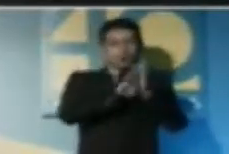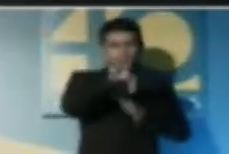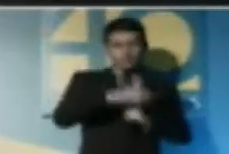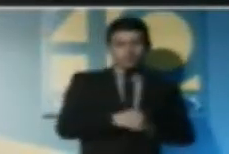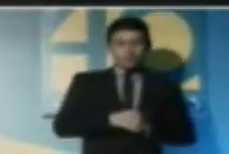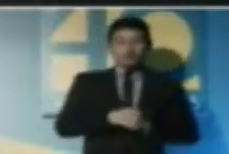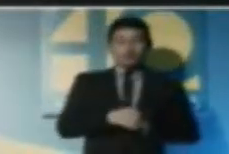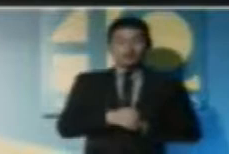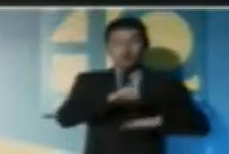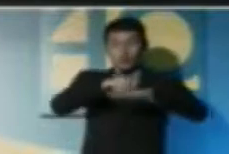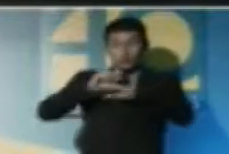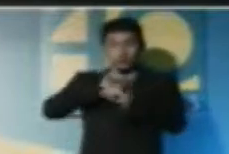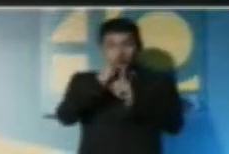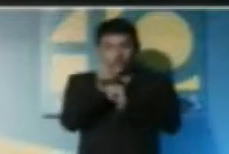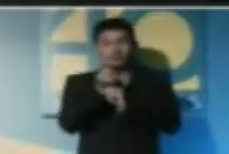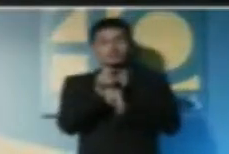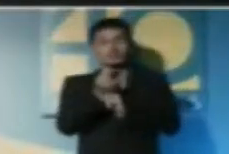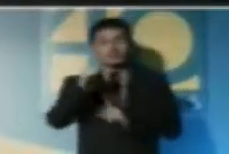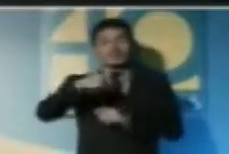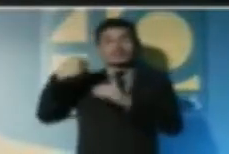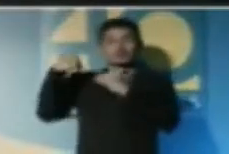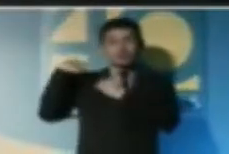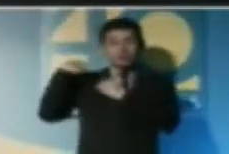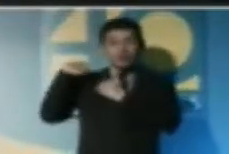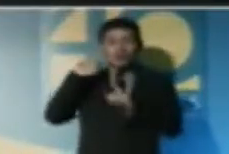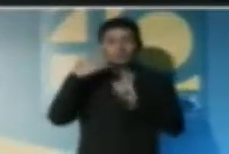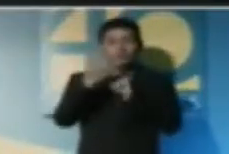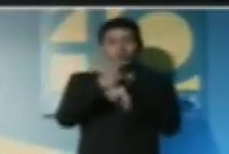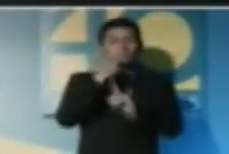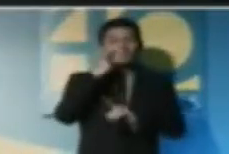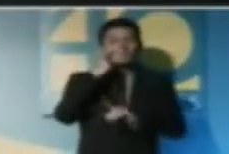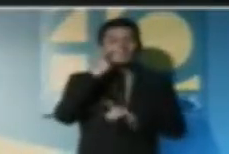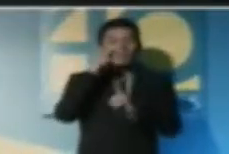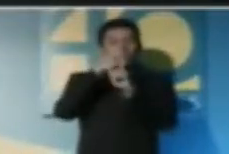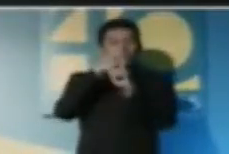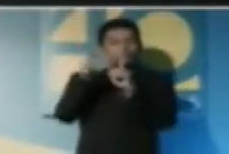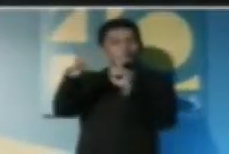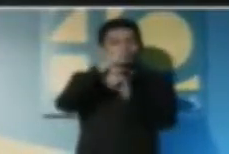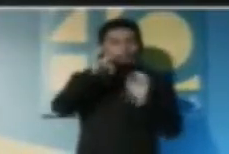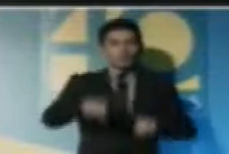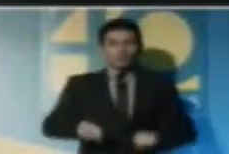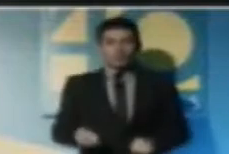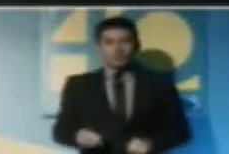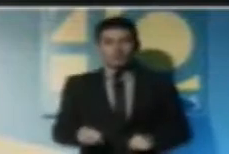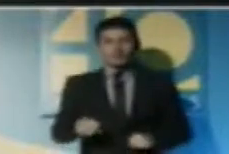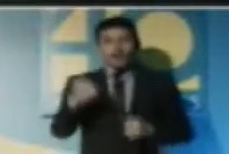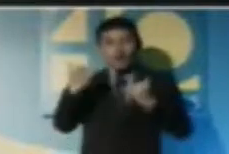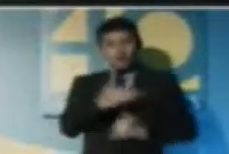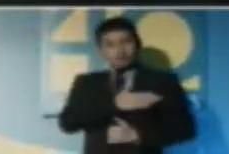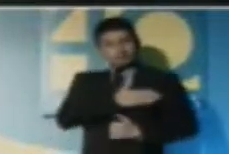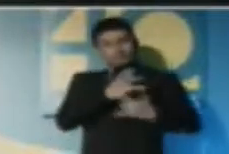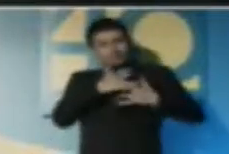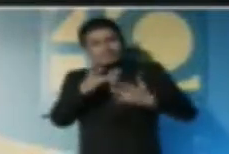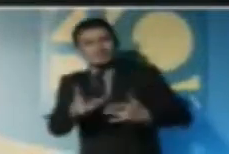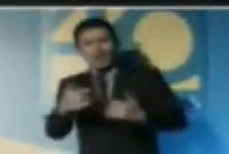Las organizaciones sociales tenemos una gran responsabilidad para lograr estos propósitos. Los cambios en la filantropía moderna